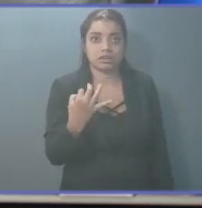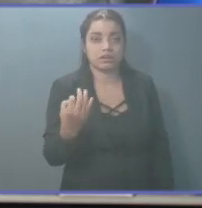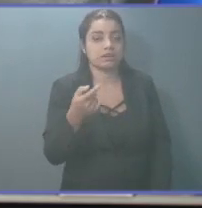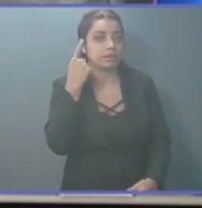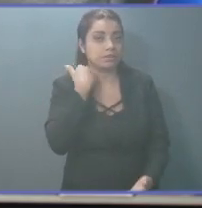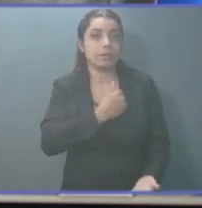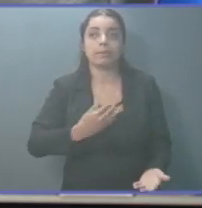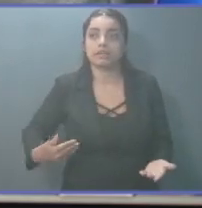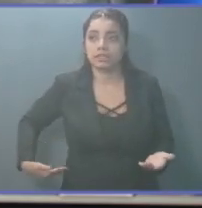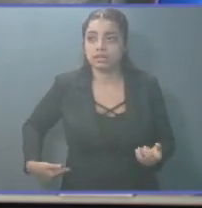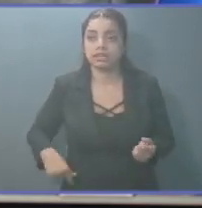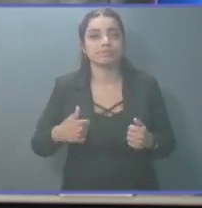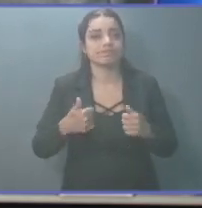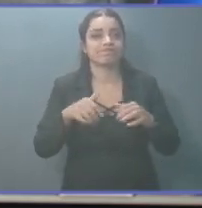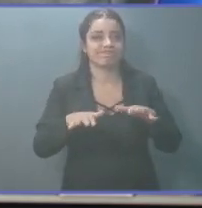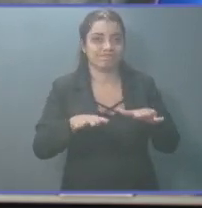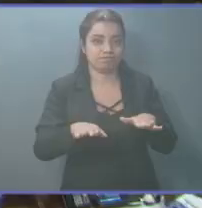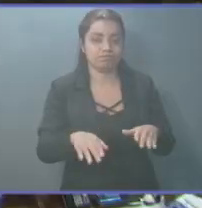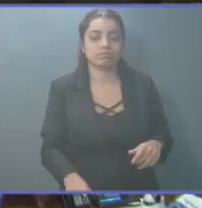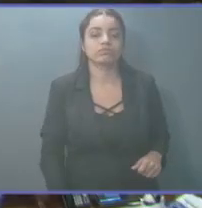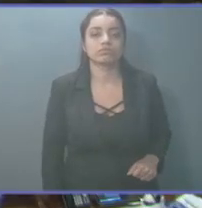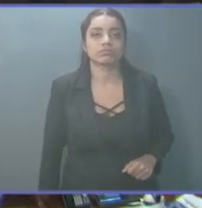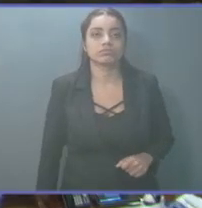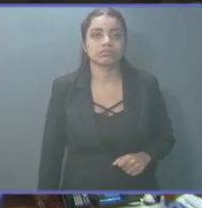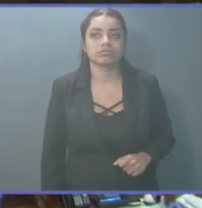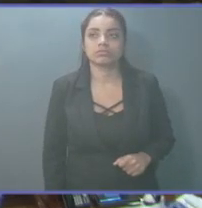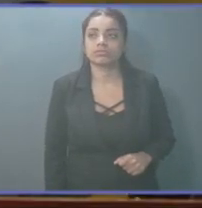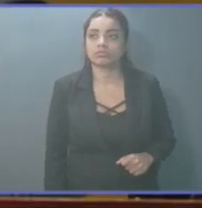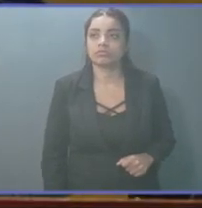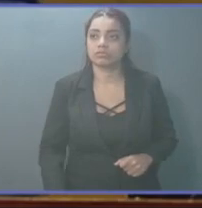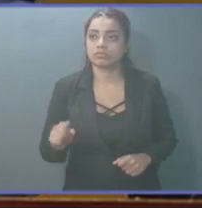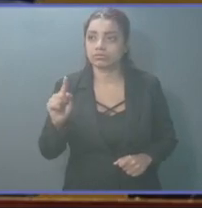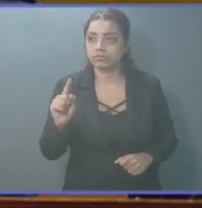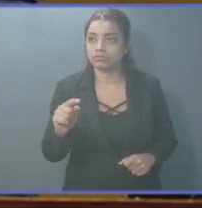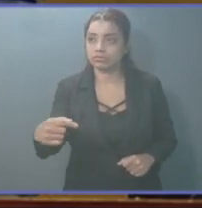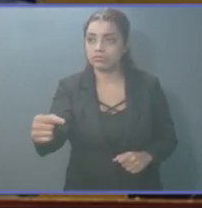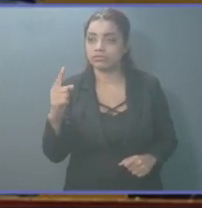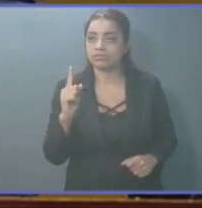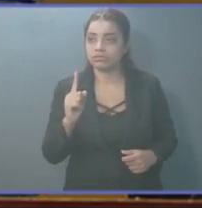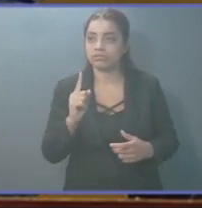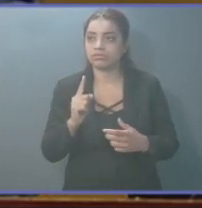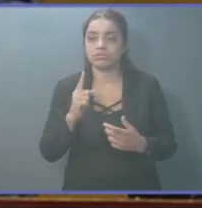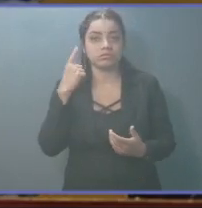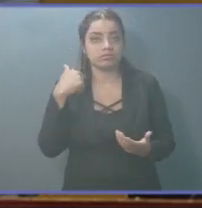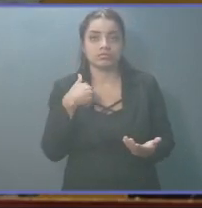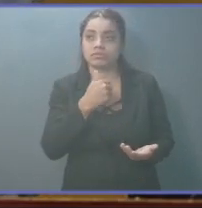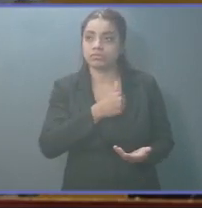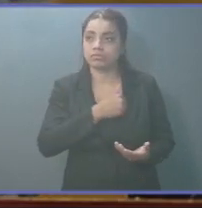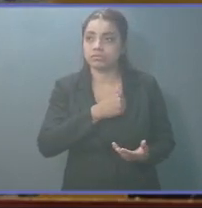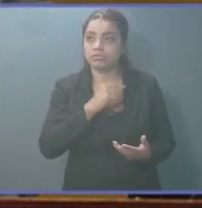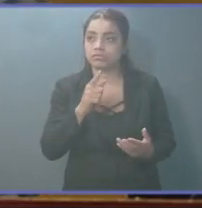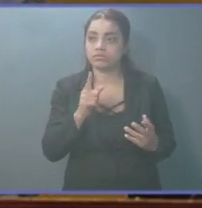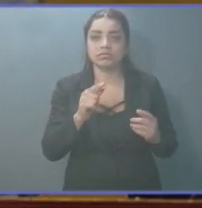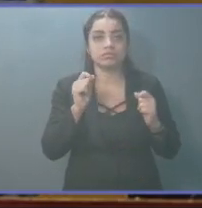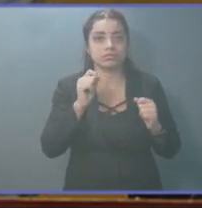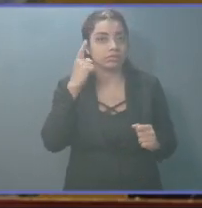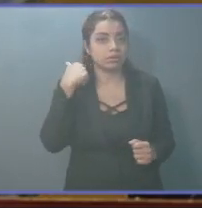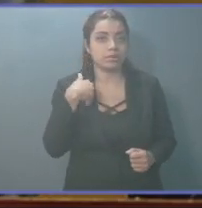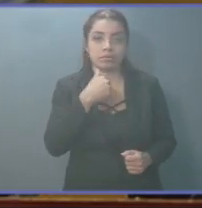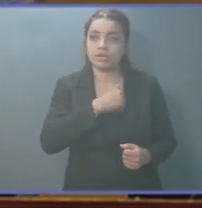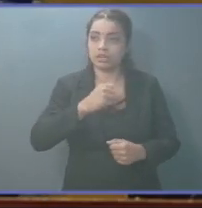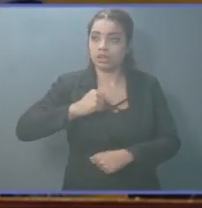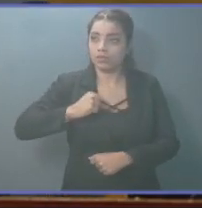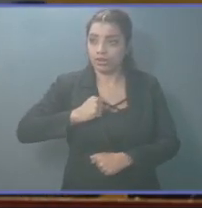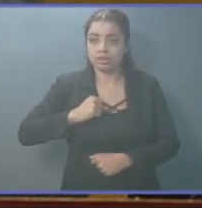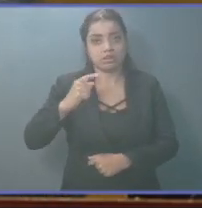señor presidente, y muchas gracias. Esa es una respuesta, señor ministro de Defensa, que usted puede enviar por escrito,